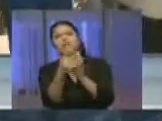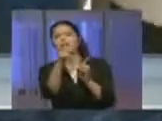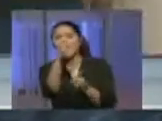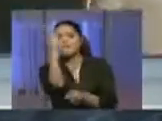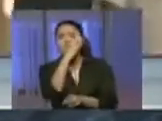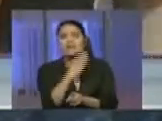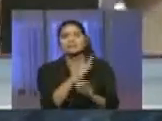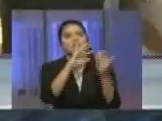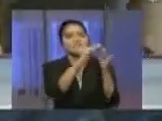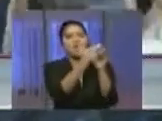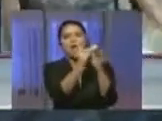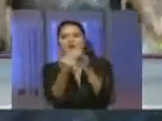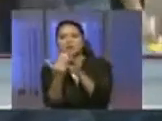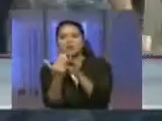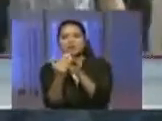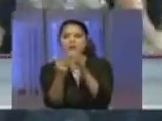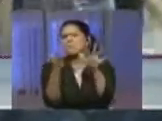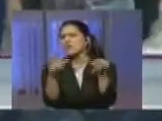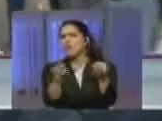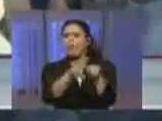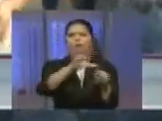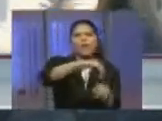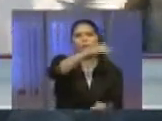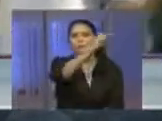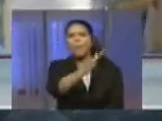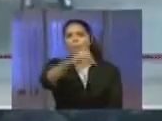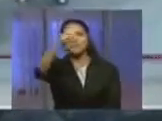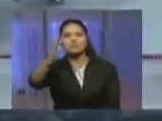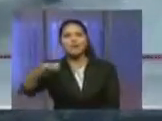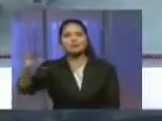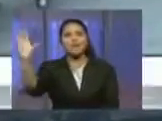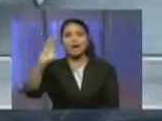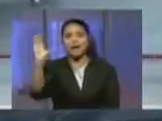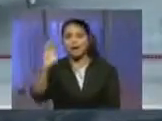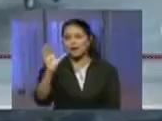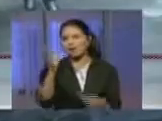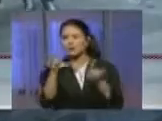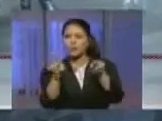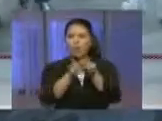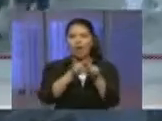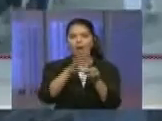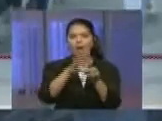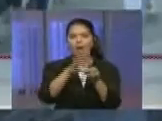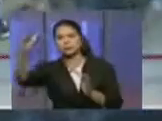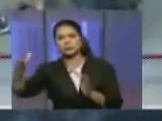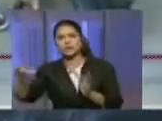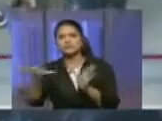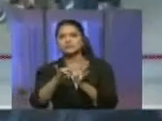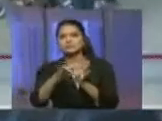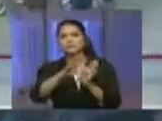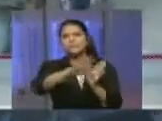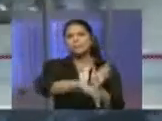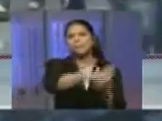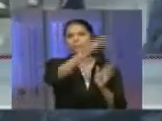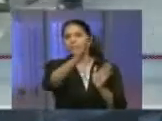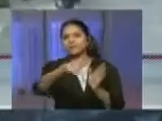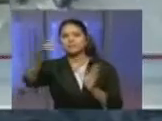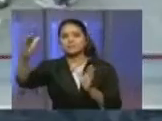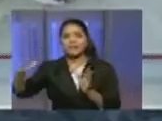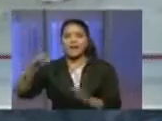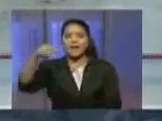barrios que cruzan se parecen mucho a las montañas de Caracas a los barrios de Caracas de de